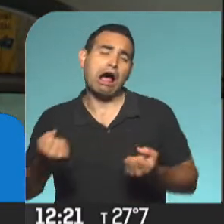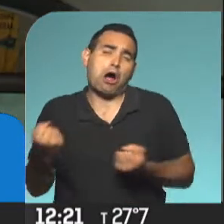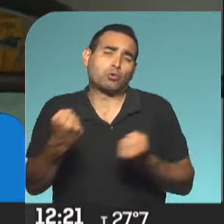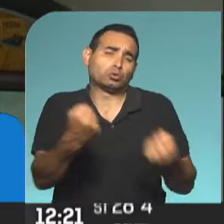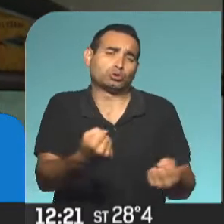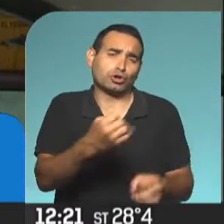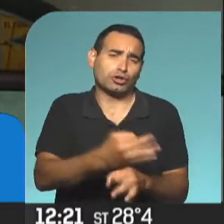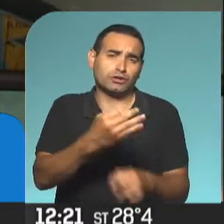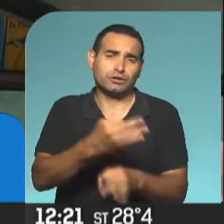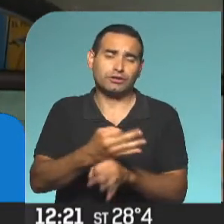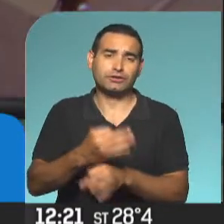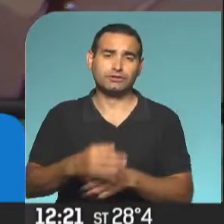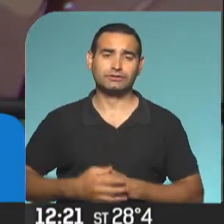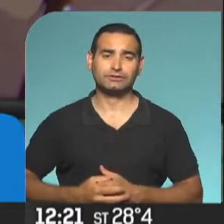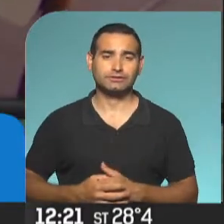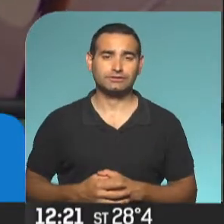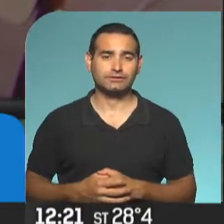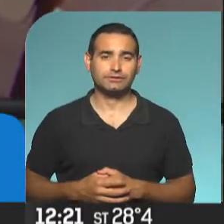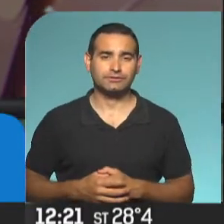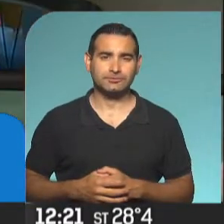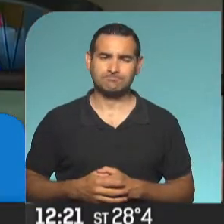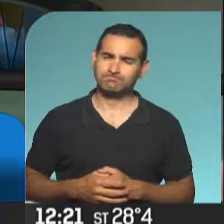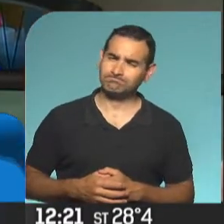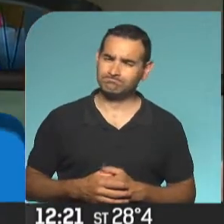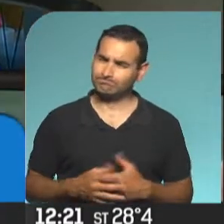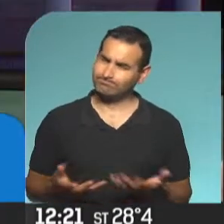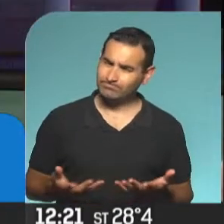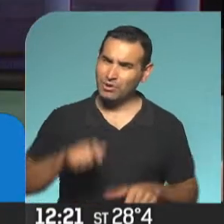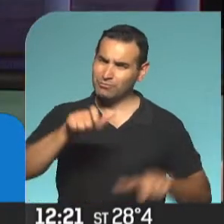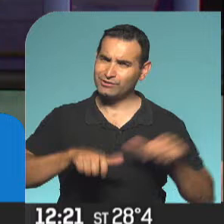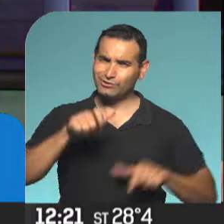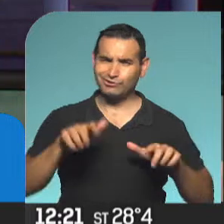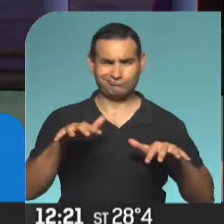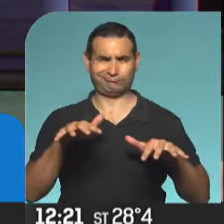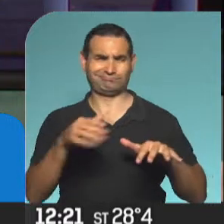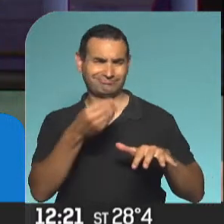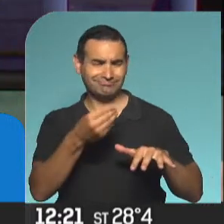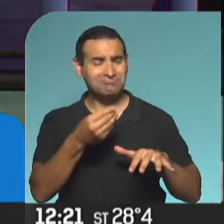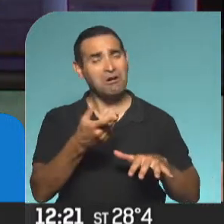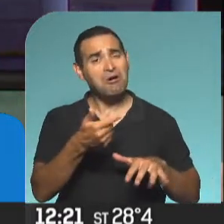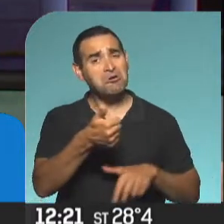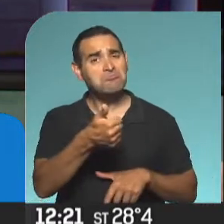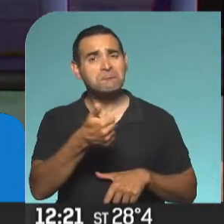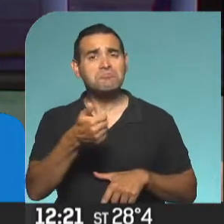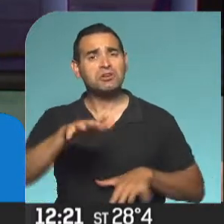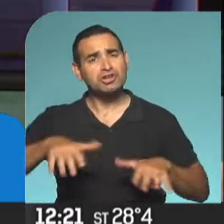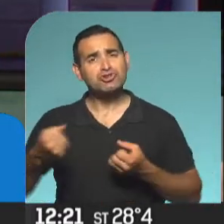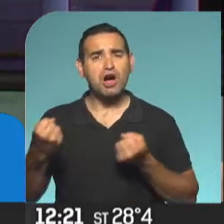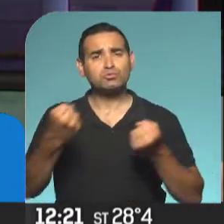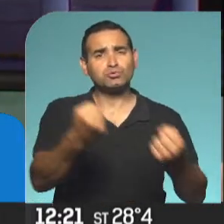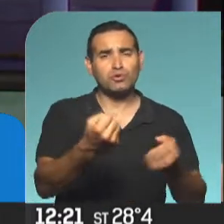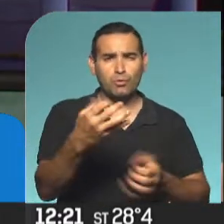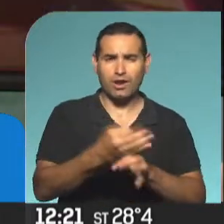al colegio. Ese tipo el tema es que mucha gente lo escucha y lo cree, entonces, sin duda. ¿Cómo se